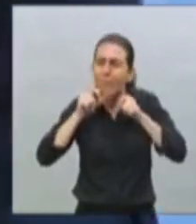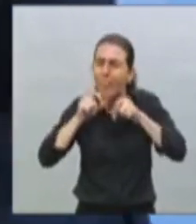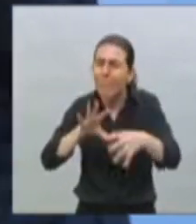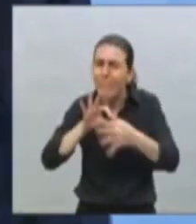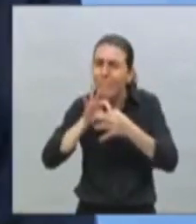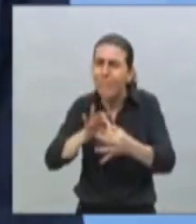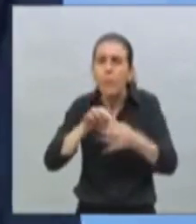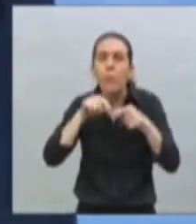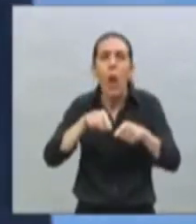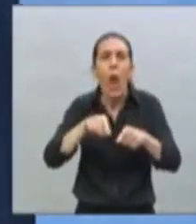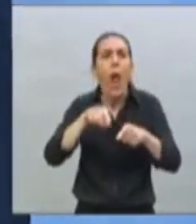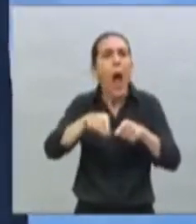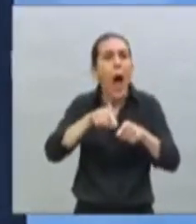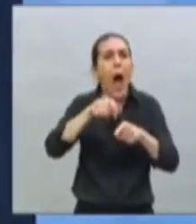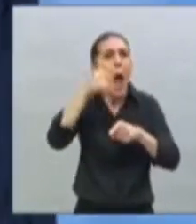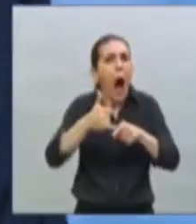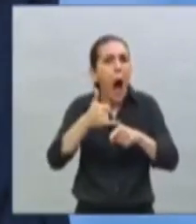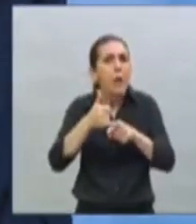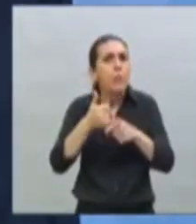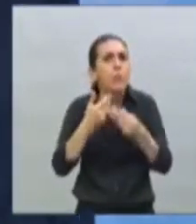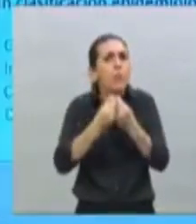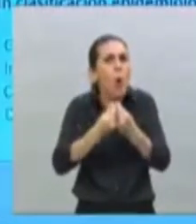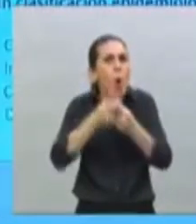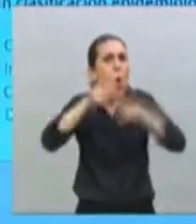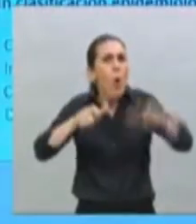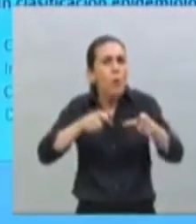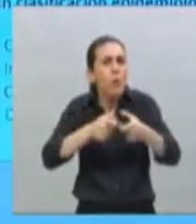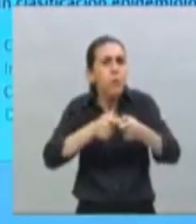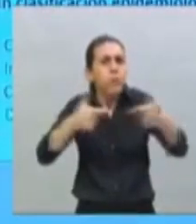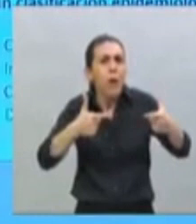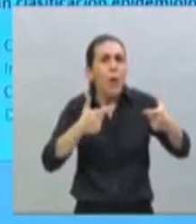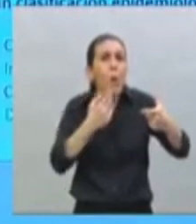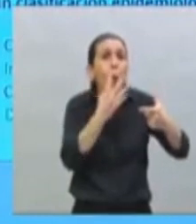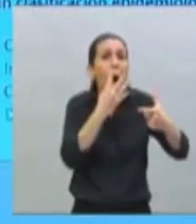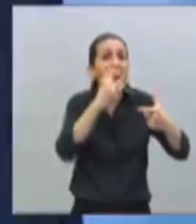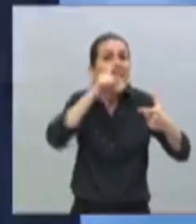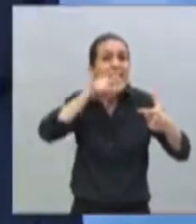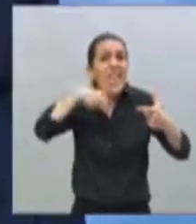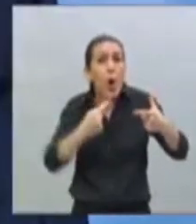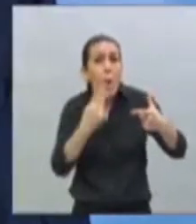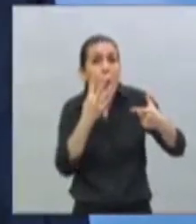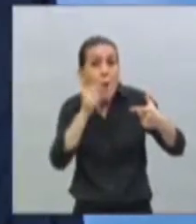gran parte de la epidemia, el 47,4% de los casos.